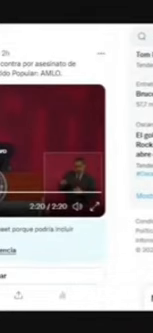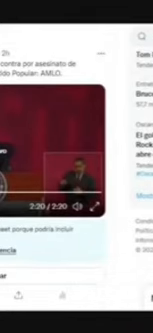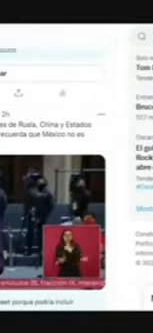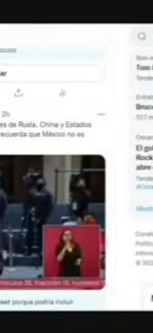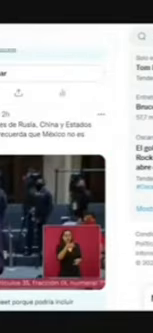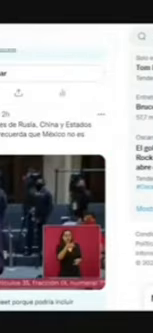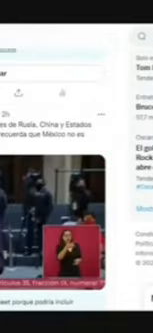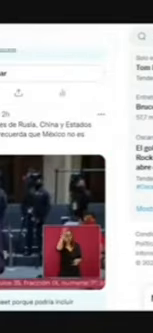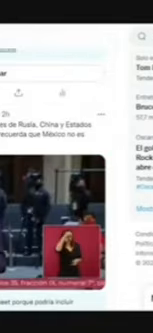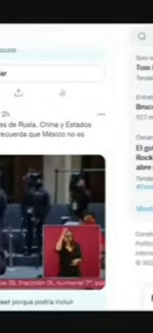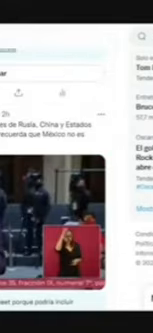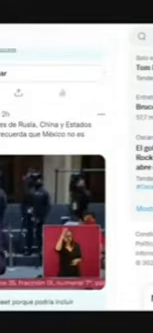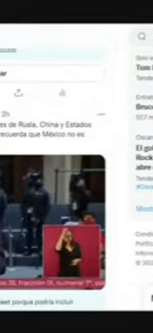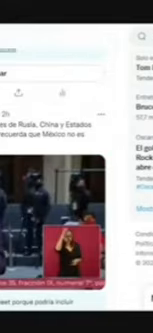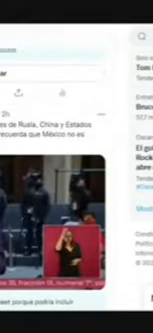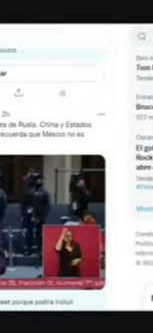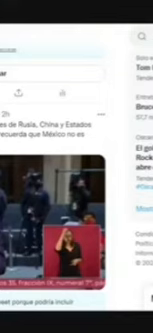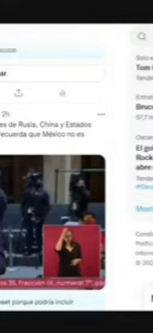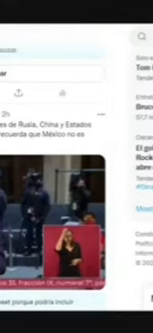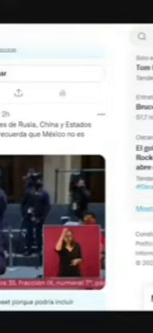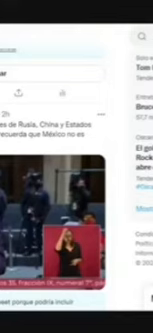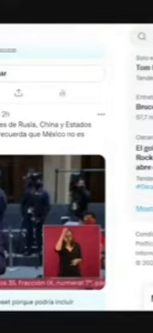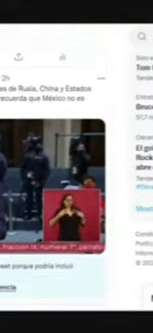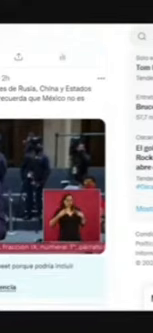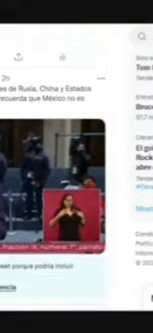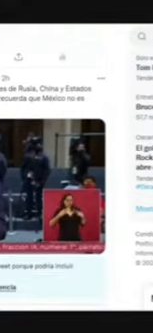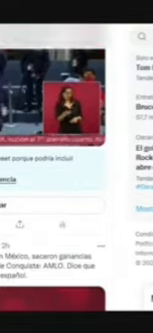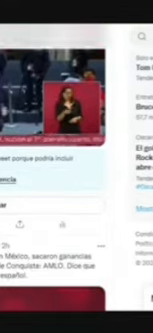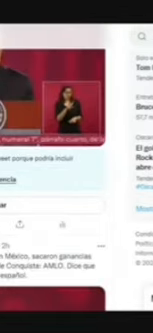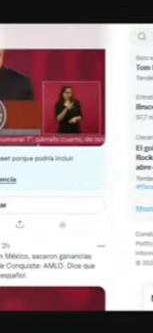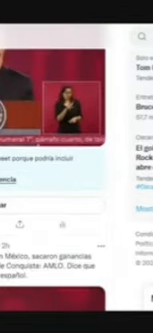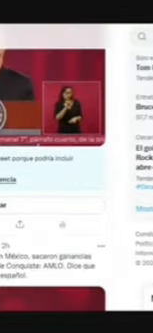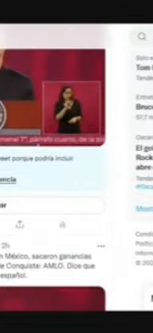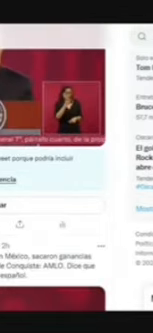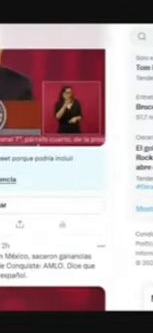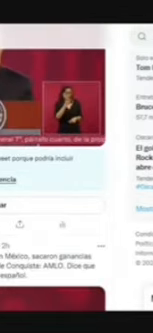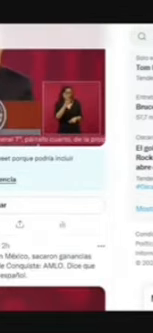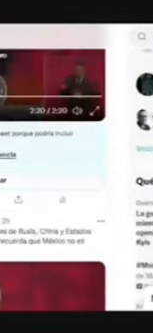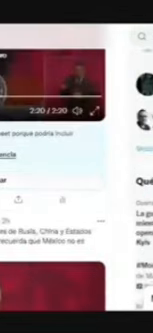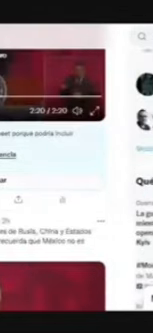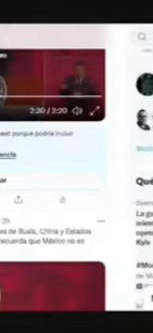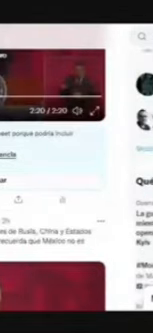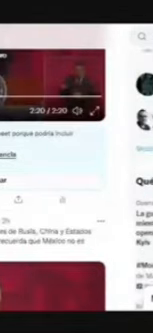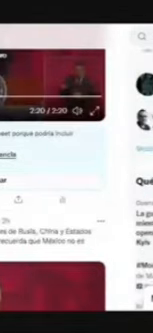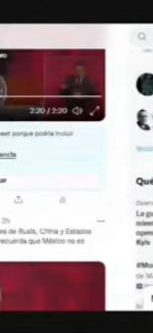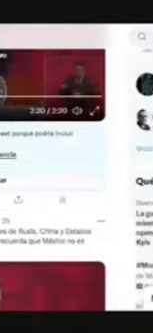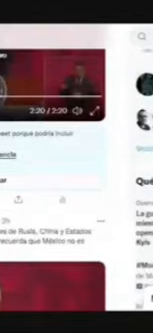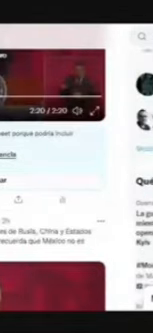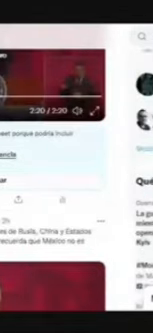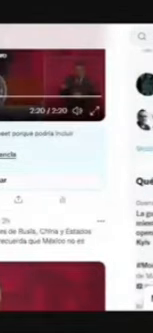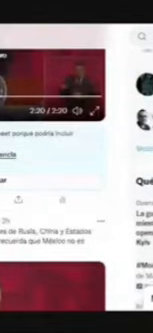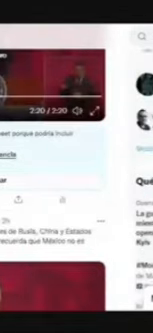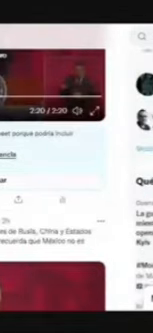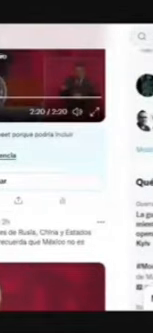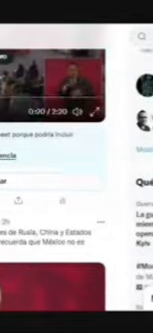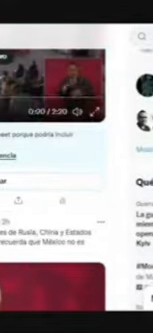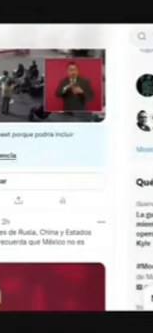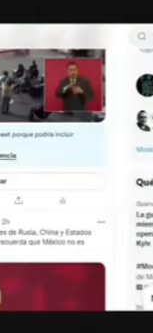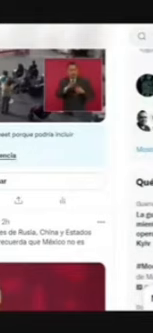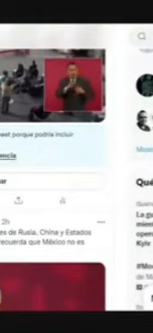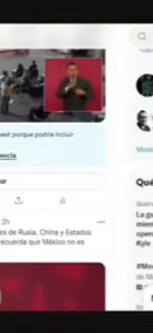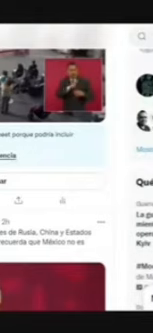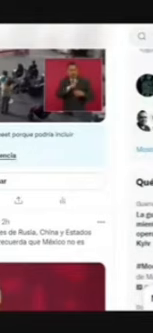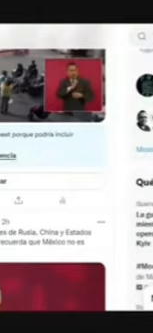Peláez. Bueno, a ver, de entrada, Alberto Peláez